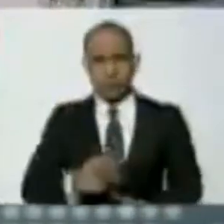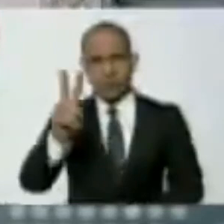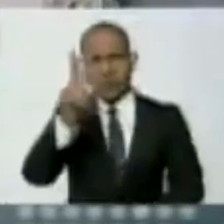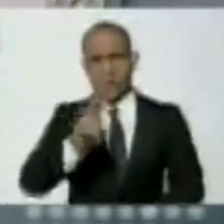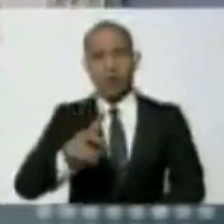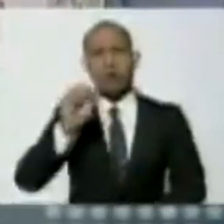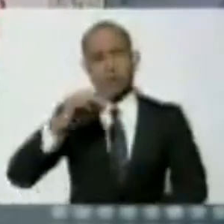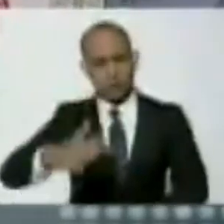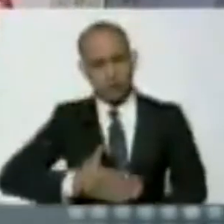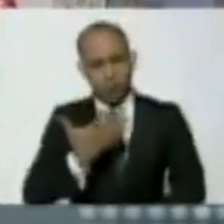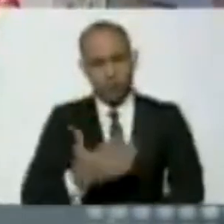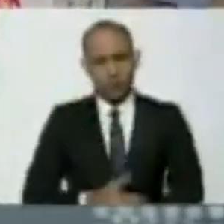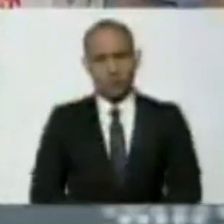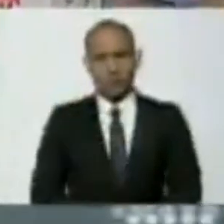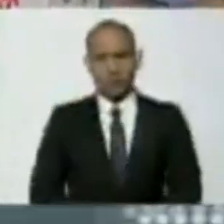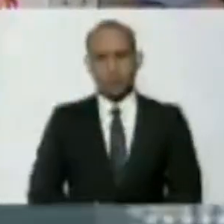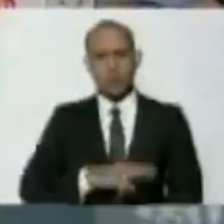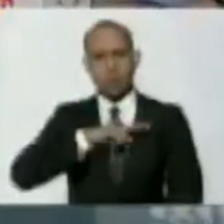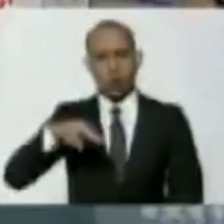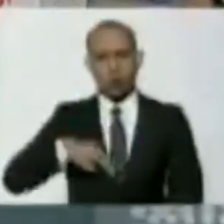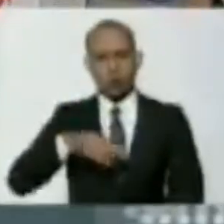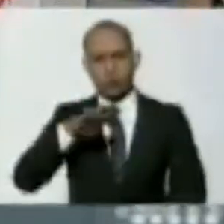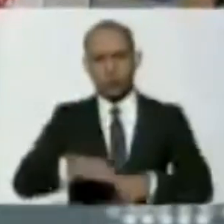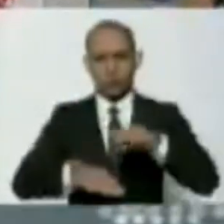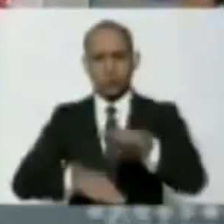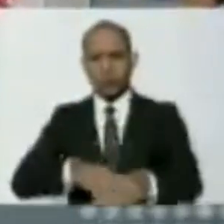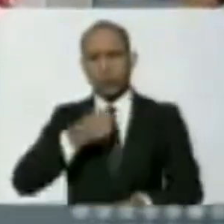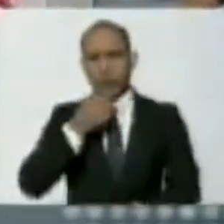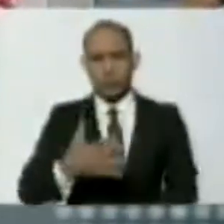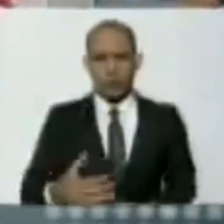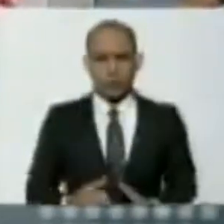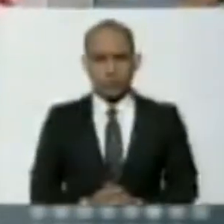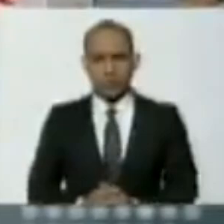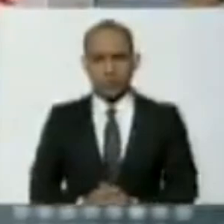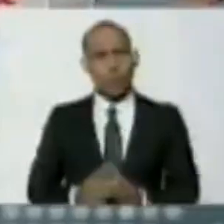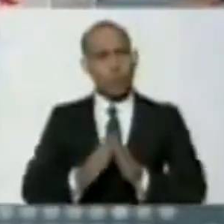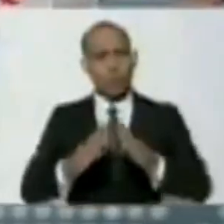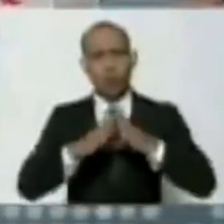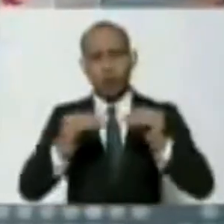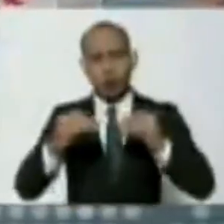sí se puede, vamos a buen paso, pero que nadie baje la guardia.